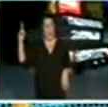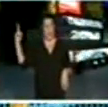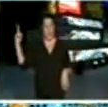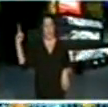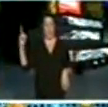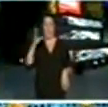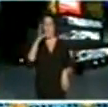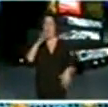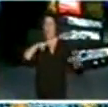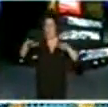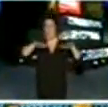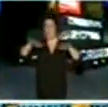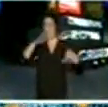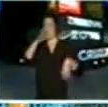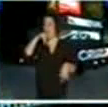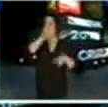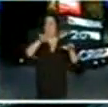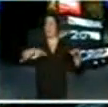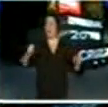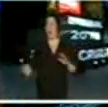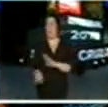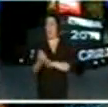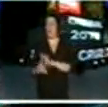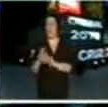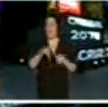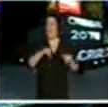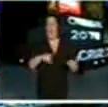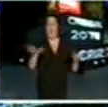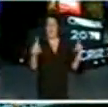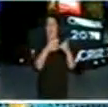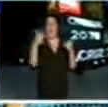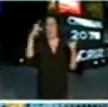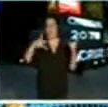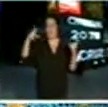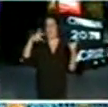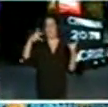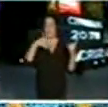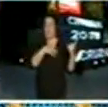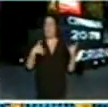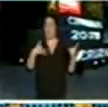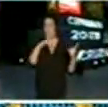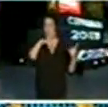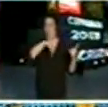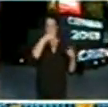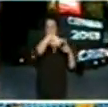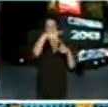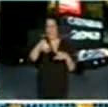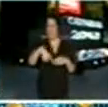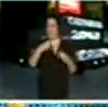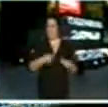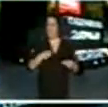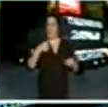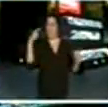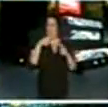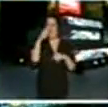Tenerife por los múltiples beneficios que aporta Tenerife a la producción cinematográfica.